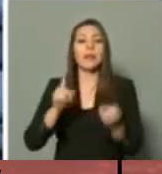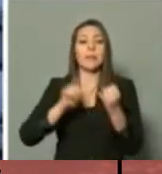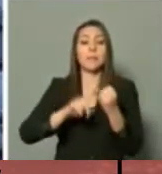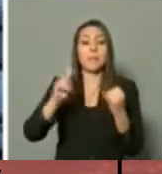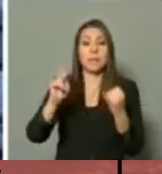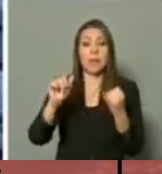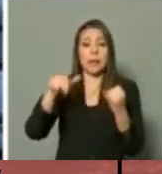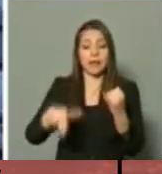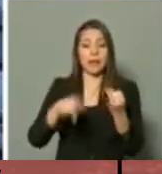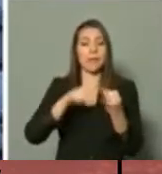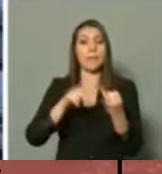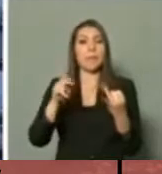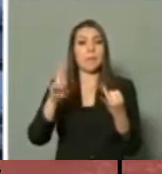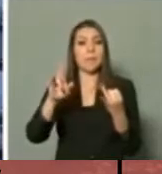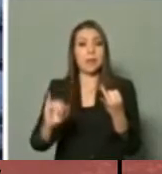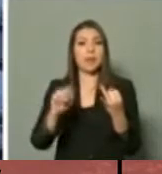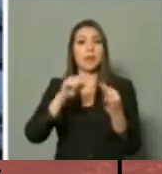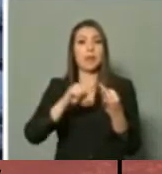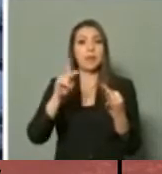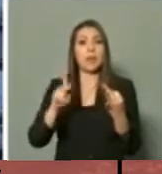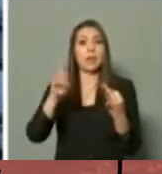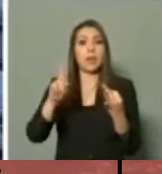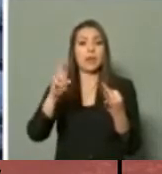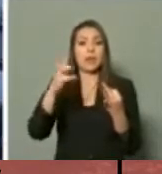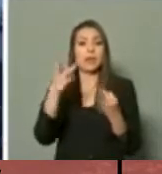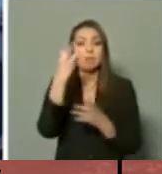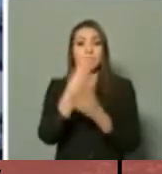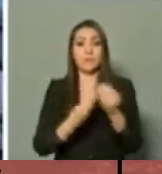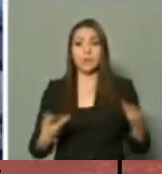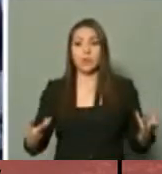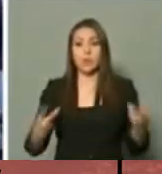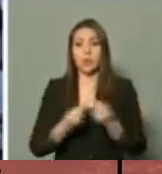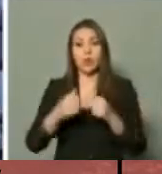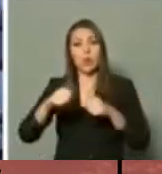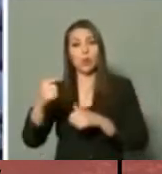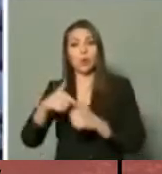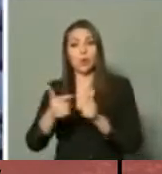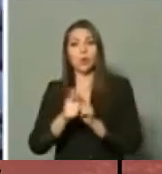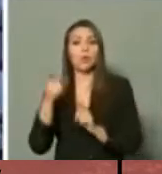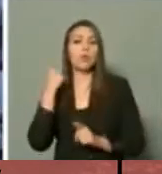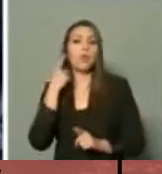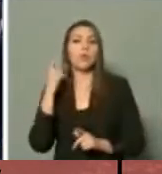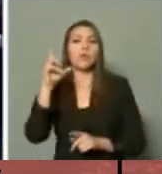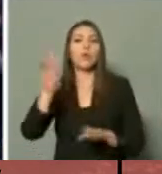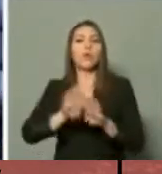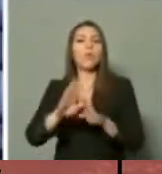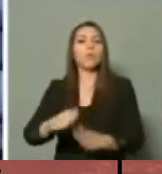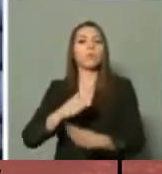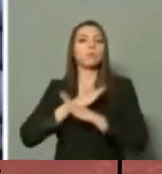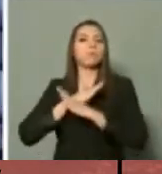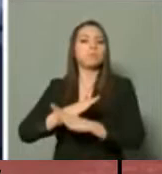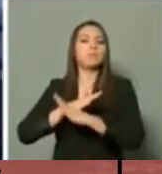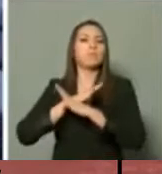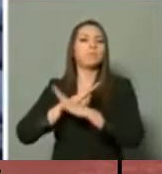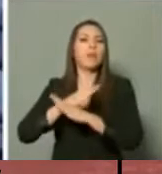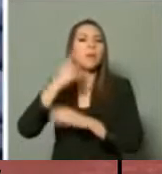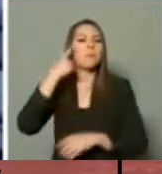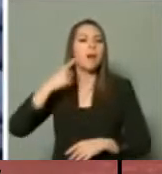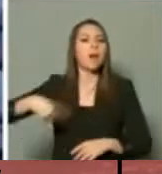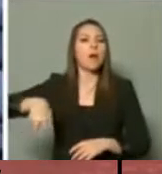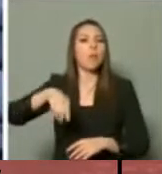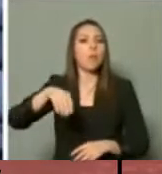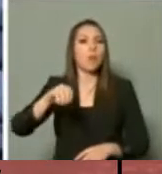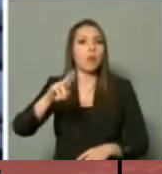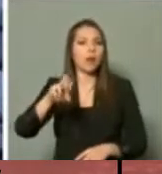PRD y todos los demás partidos para bloquear a la fracción parlamentaria de Morena. ¿Qué es lo que está pasando? Nos